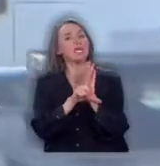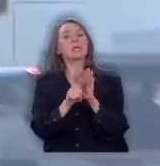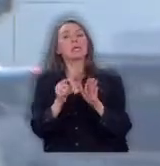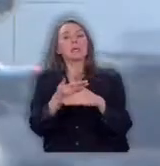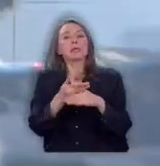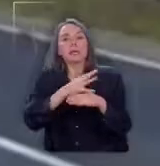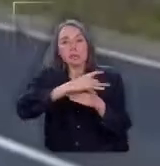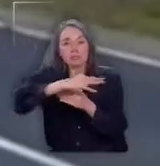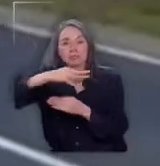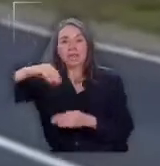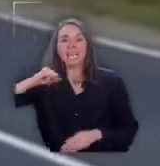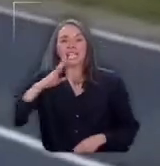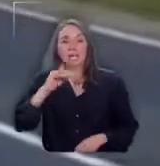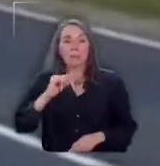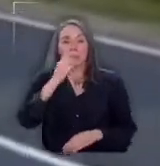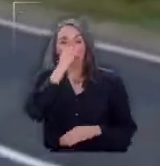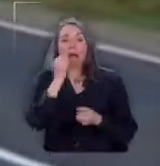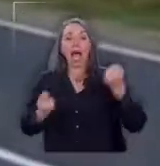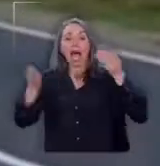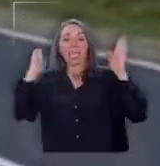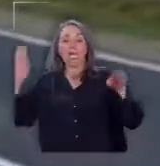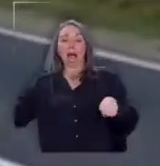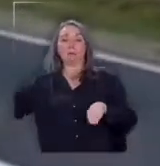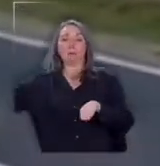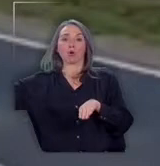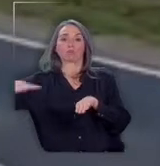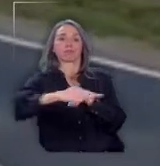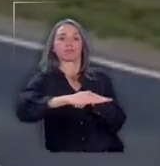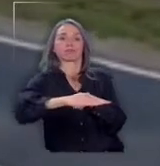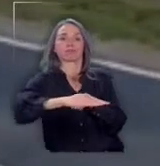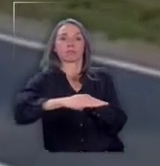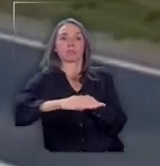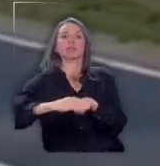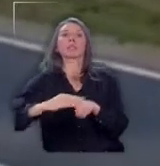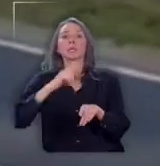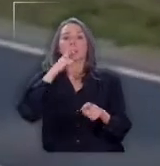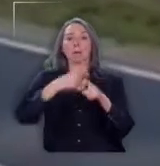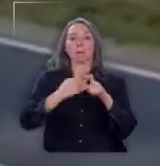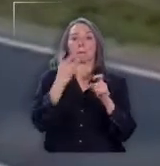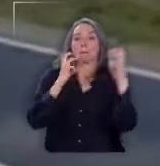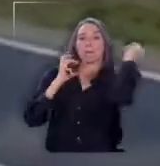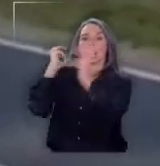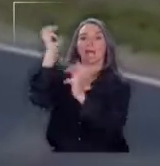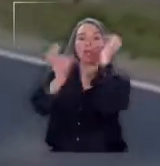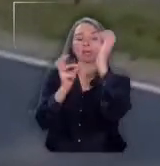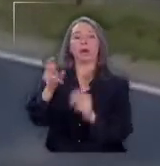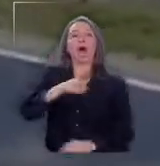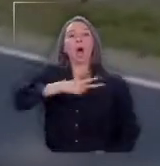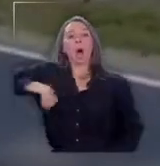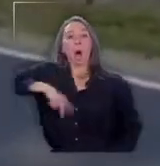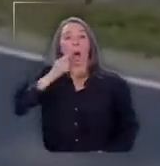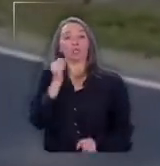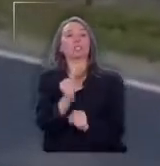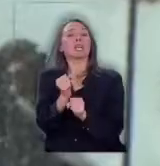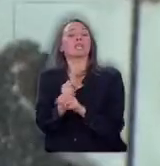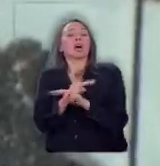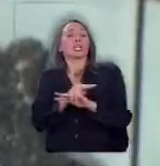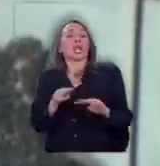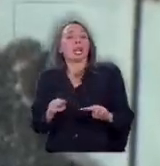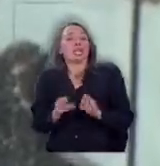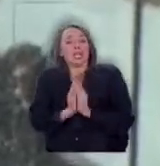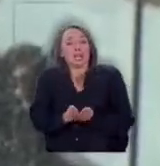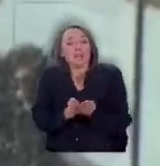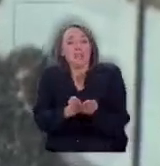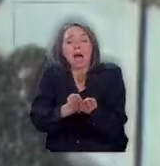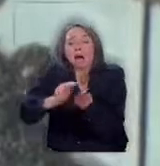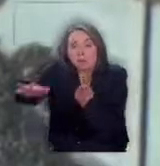labia cruzaron un camión y lanzaron piedras a la calzada nosotros estábamos trabajando tranquilamente la jibia